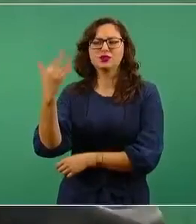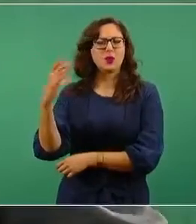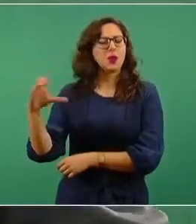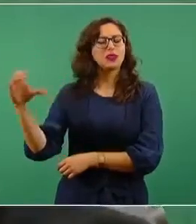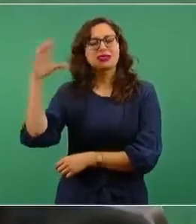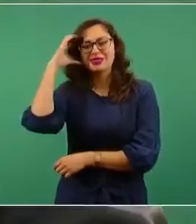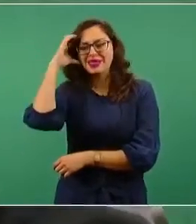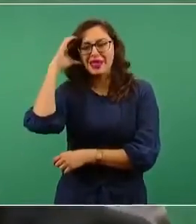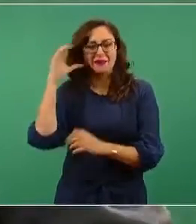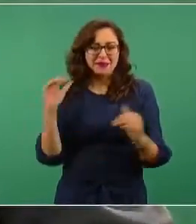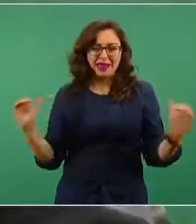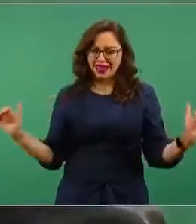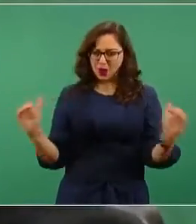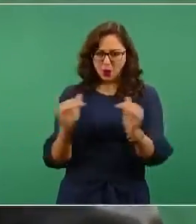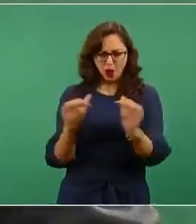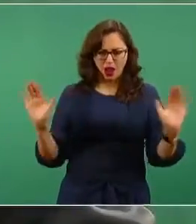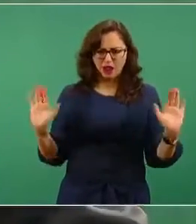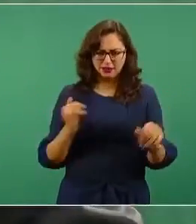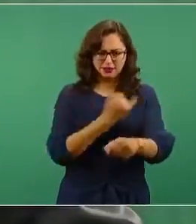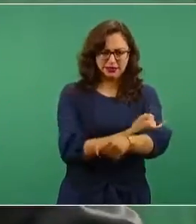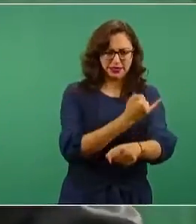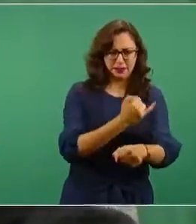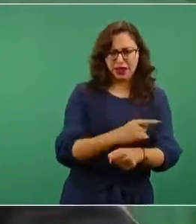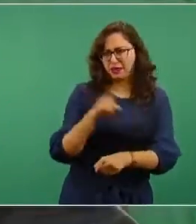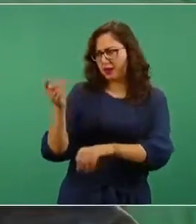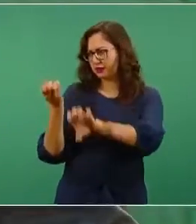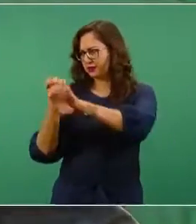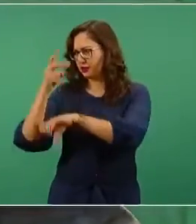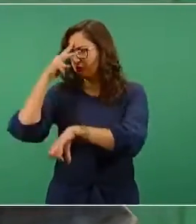Entonces se firma un convenio entre Hacienda